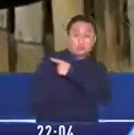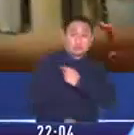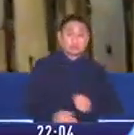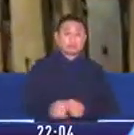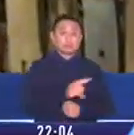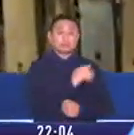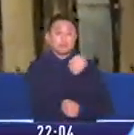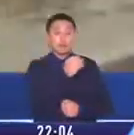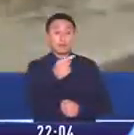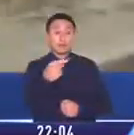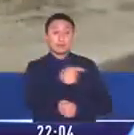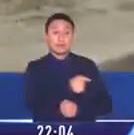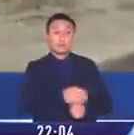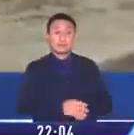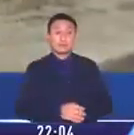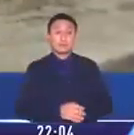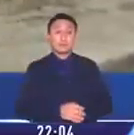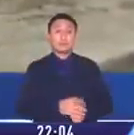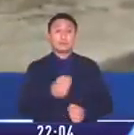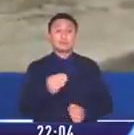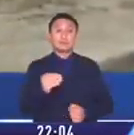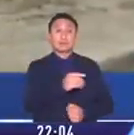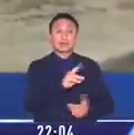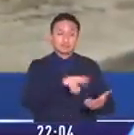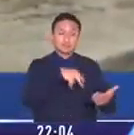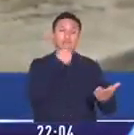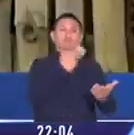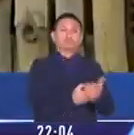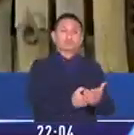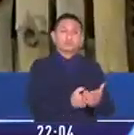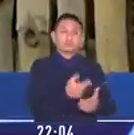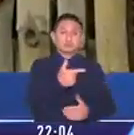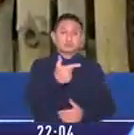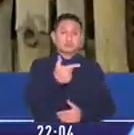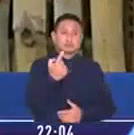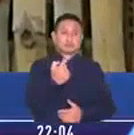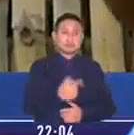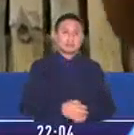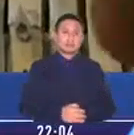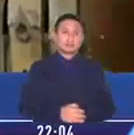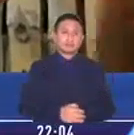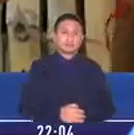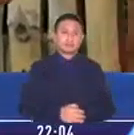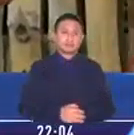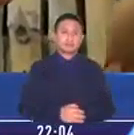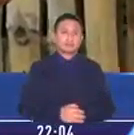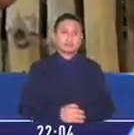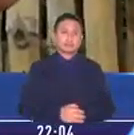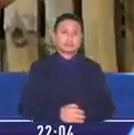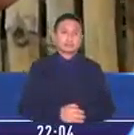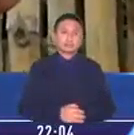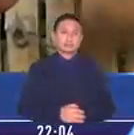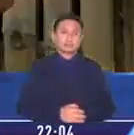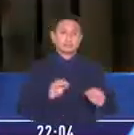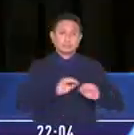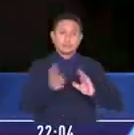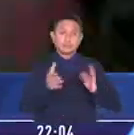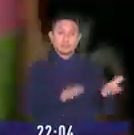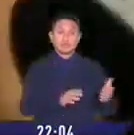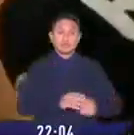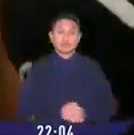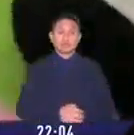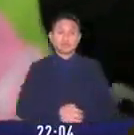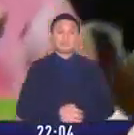otro chico, le cayó aquí y al menor se tropieza. Ahí le pegan el tiro aquí en la espalda y le salió aquí en el corazón. De hecho, lo mató al chico.